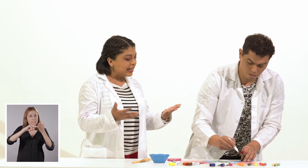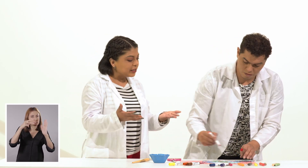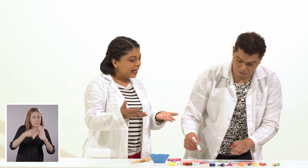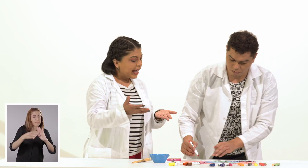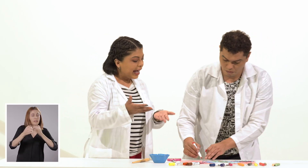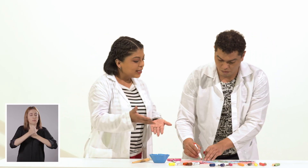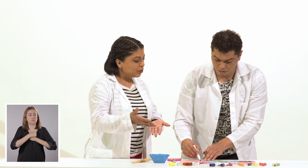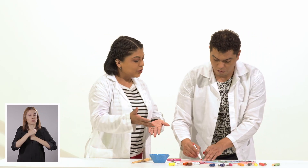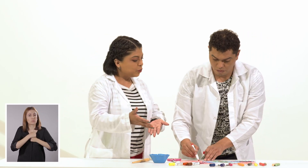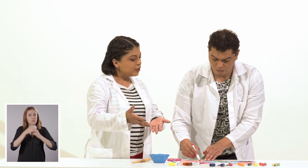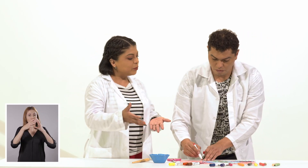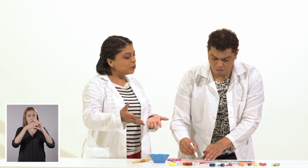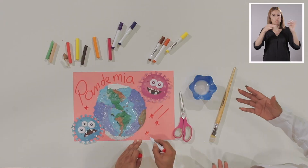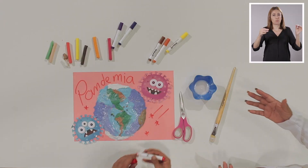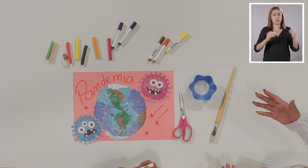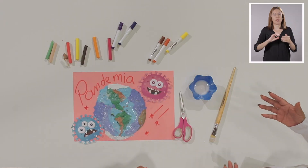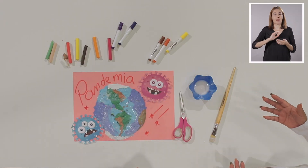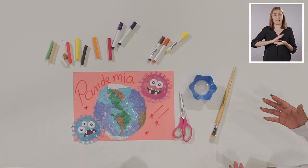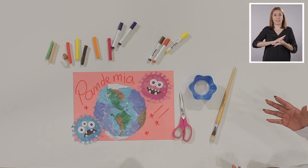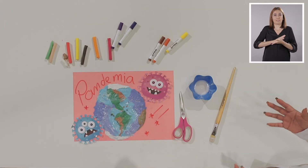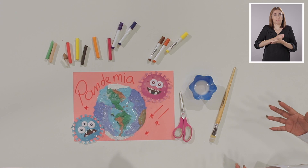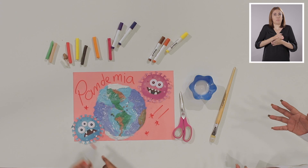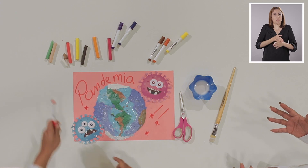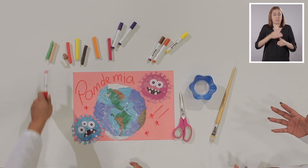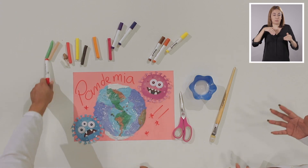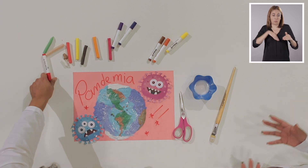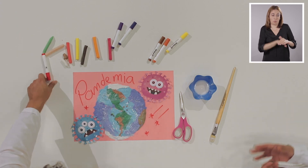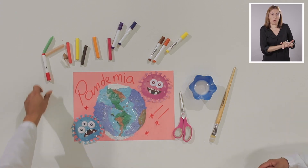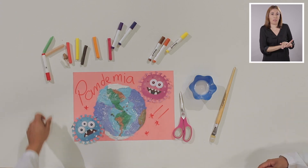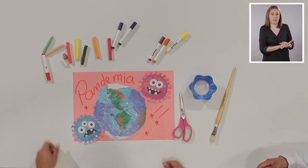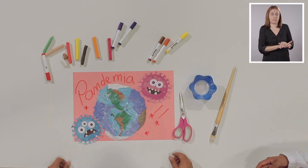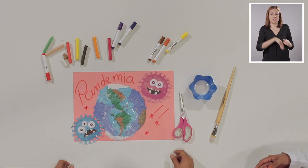¿Te imaginas esto después de mucho tiempo que alguien vea?